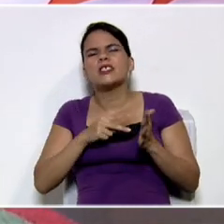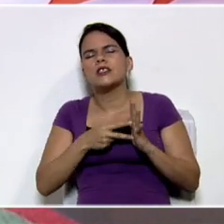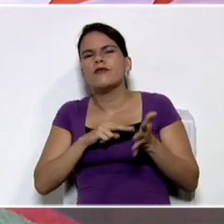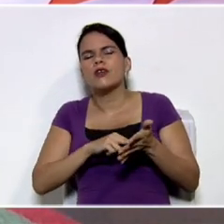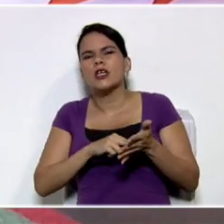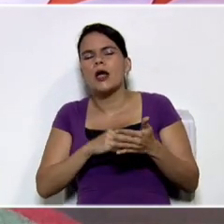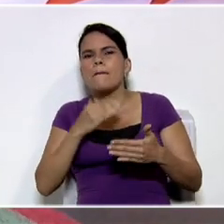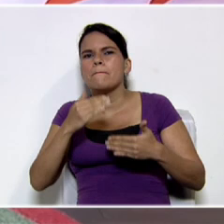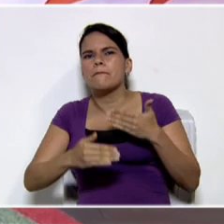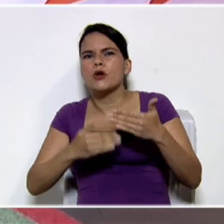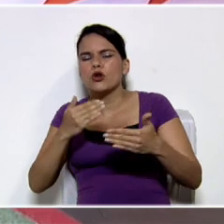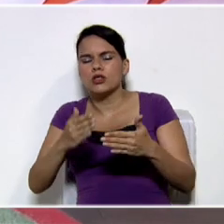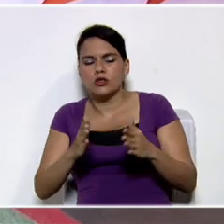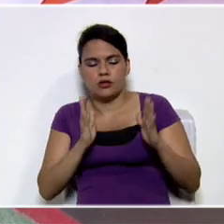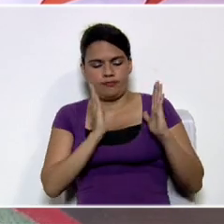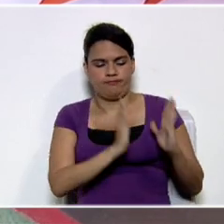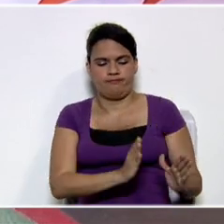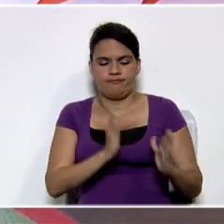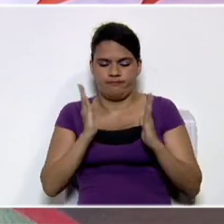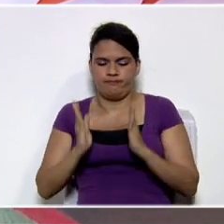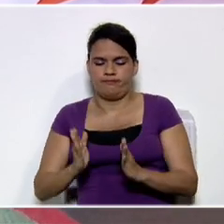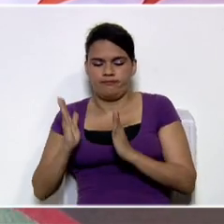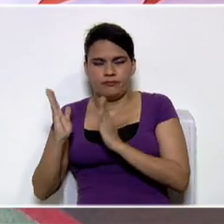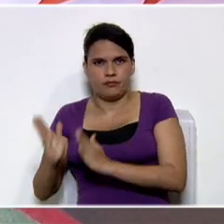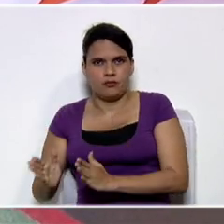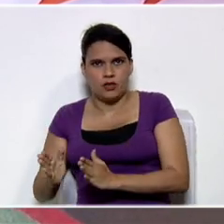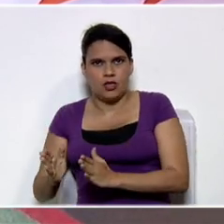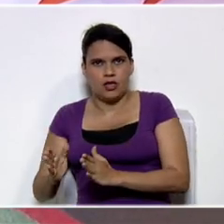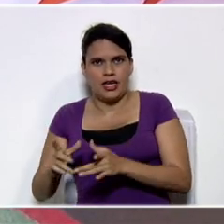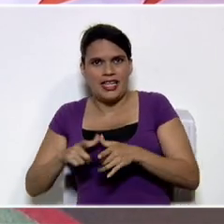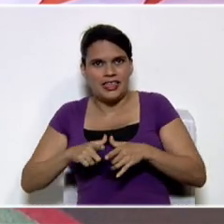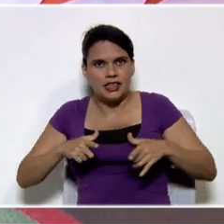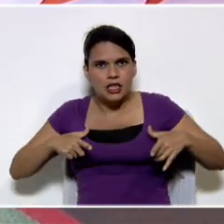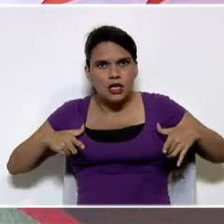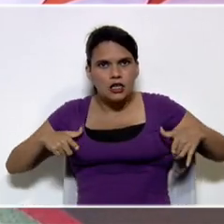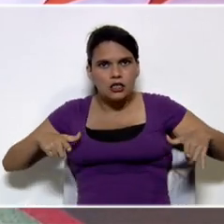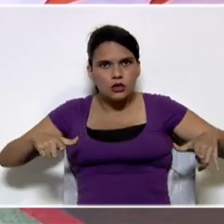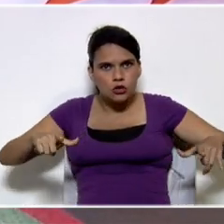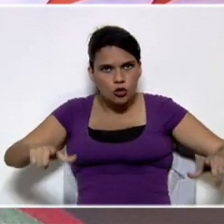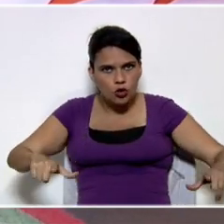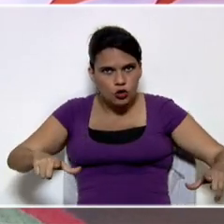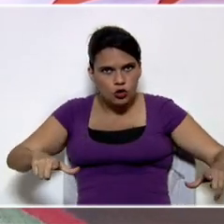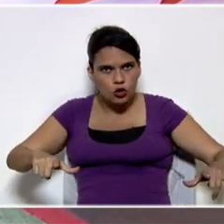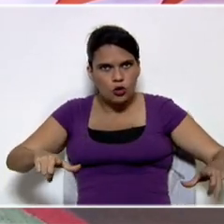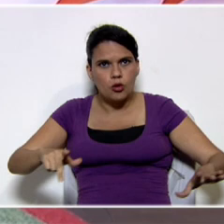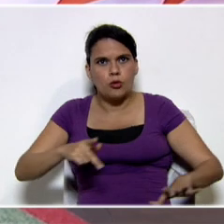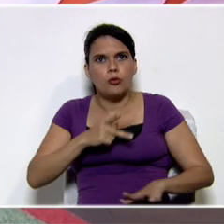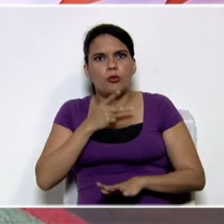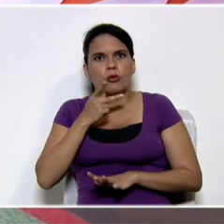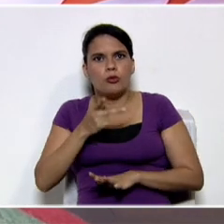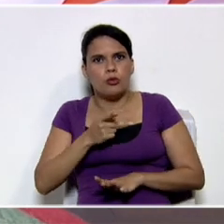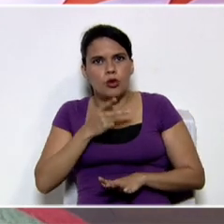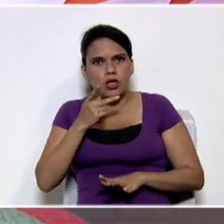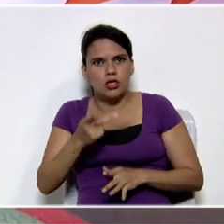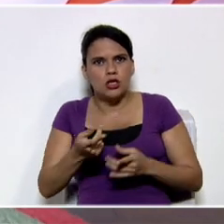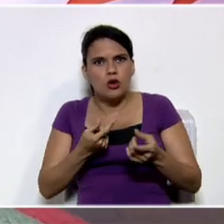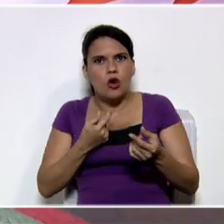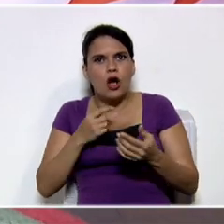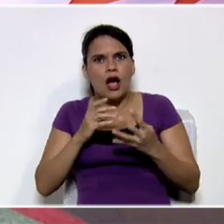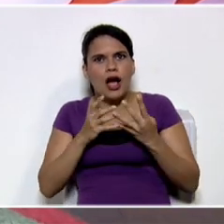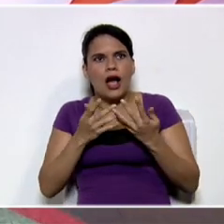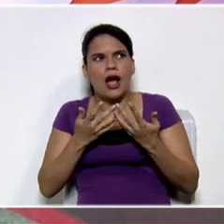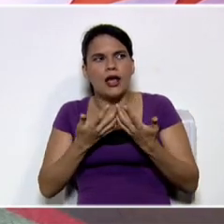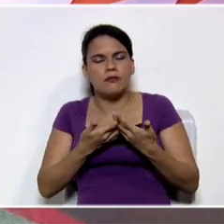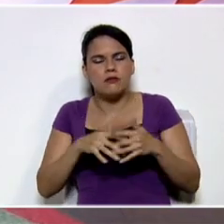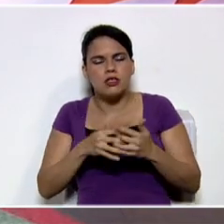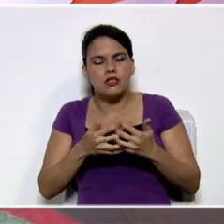territorios políticamente administrativos, es decir, dentro de un espacio territorial que está conformado ya previamente, se va